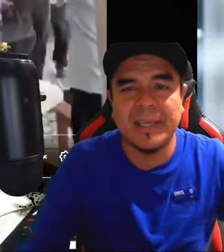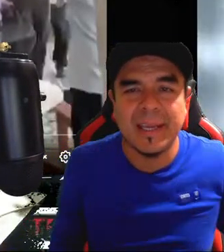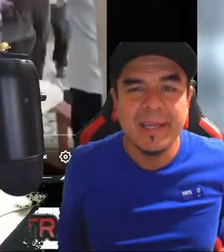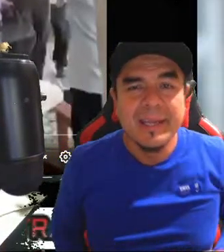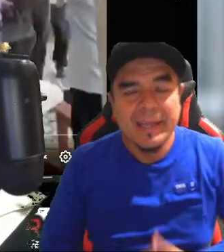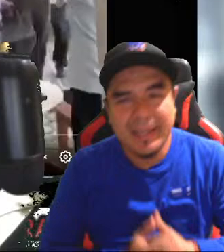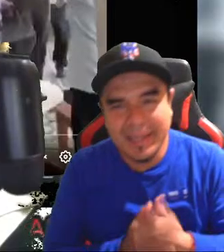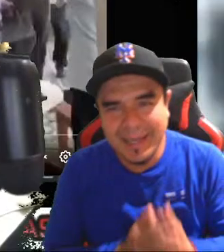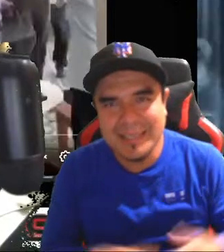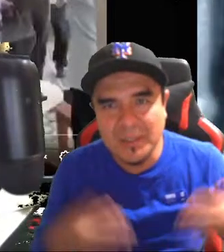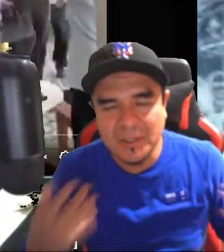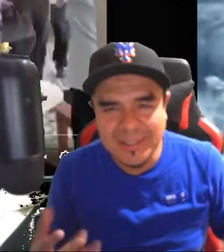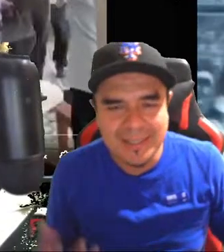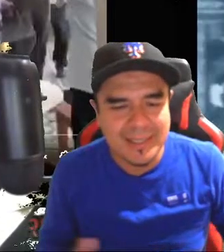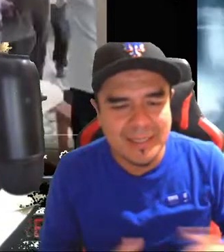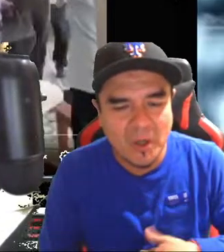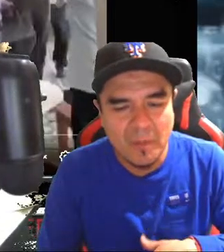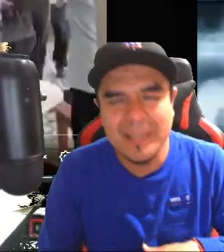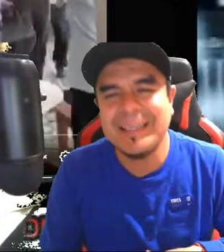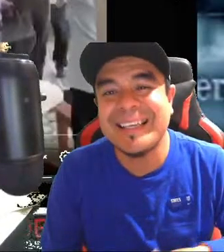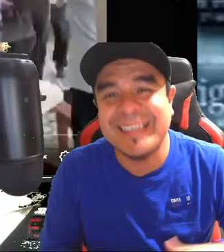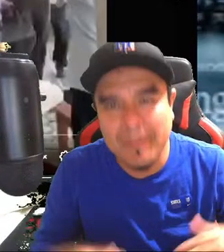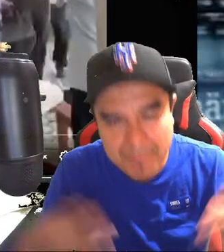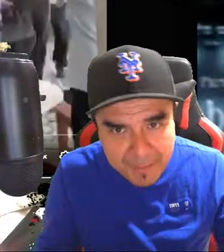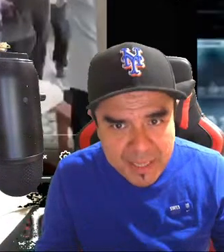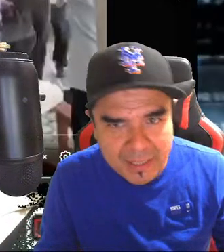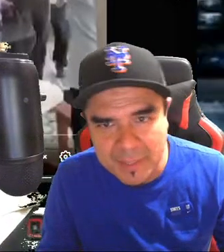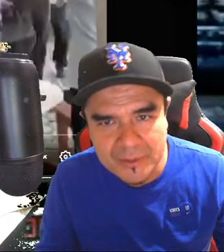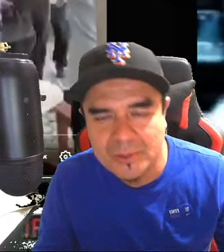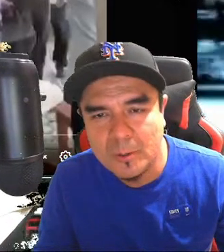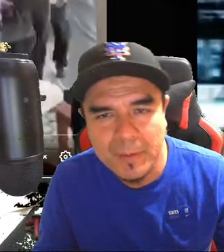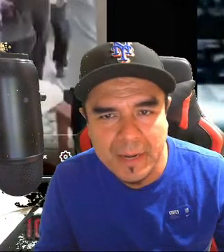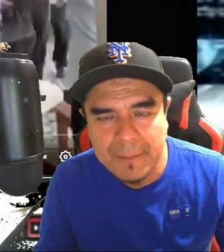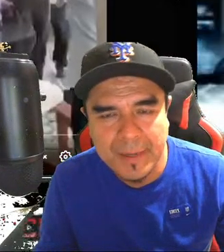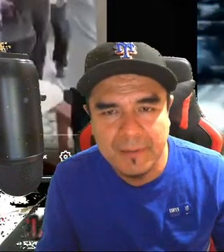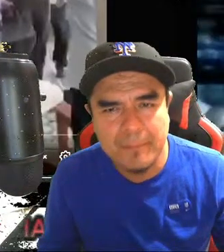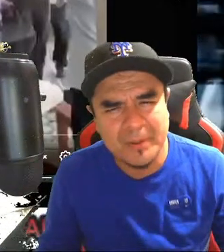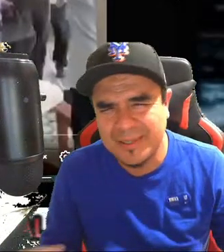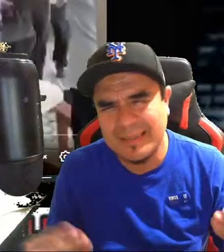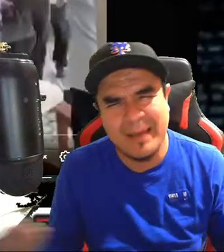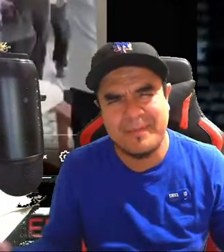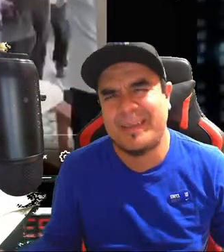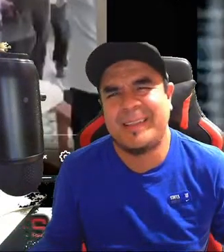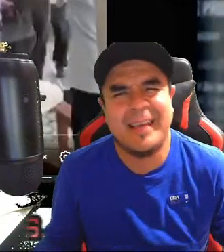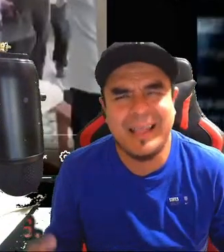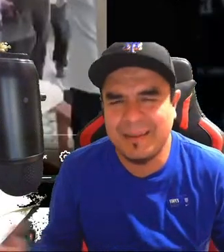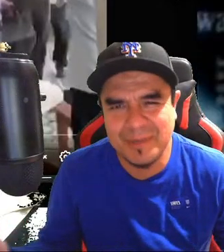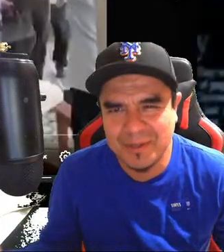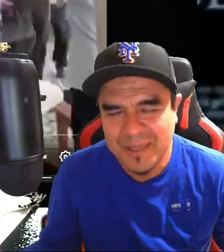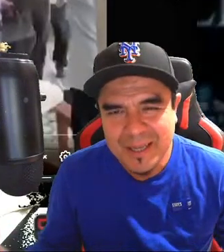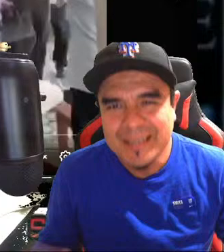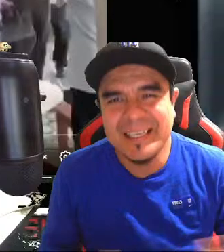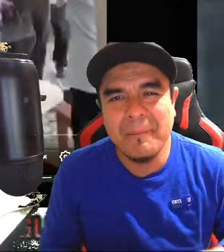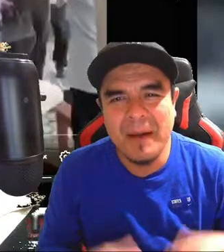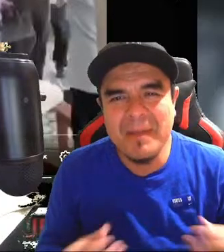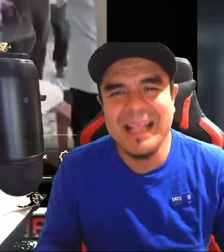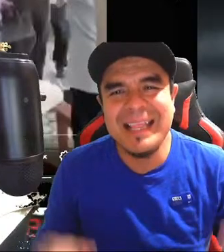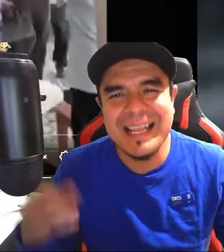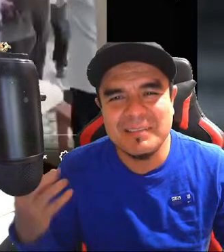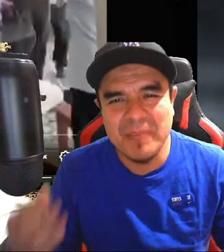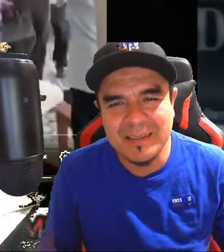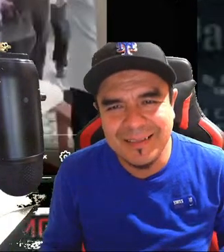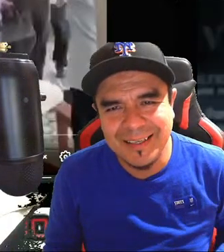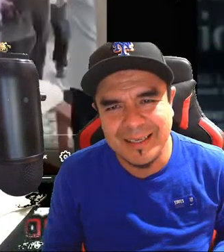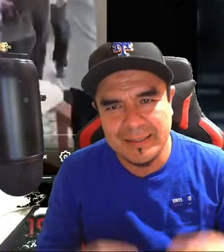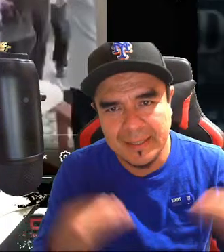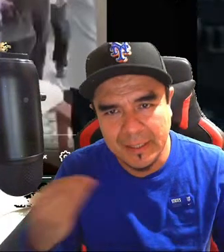sabemos que las noticias que se comen, que se maman, amigos, discúlpenme la palabra, pero esa es la verdad, amigos. Se maman